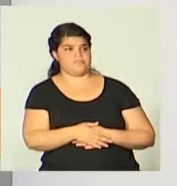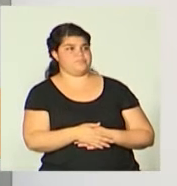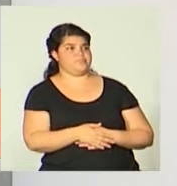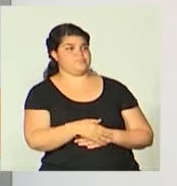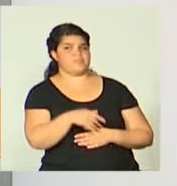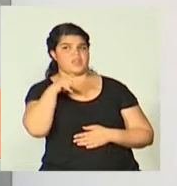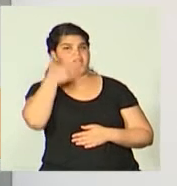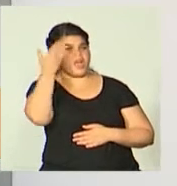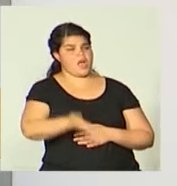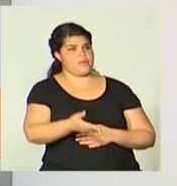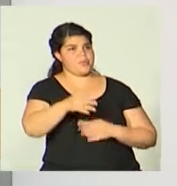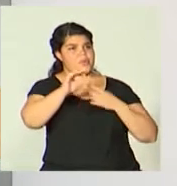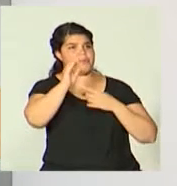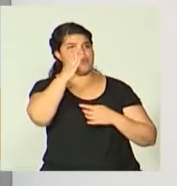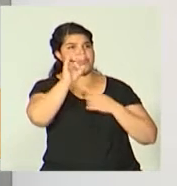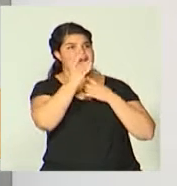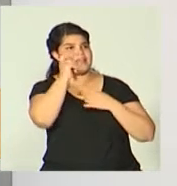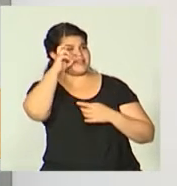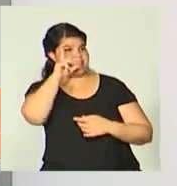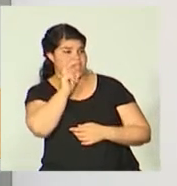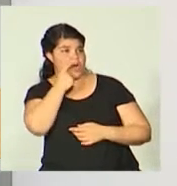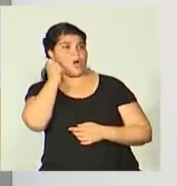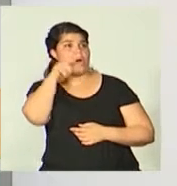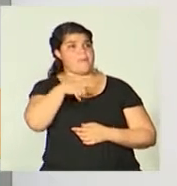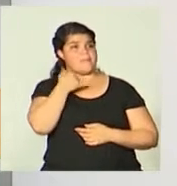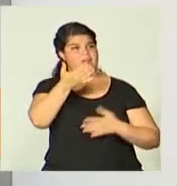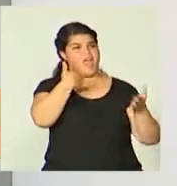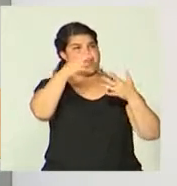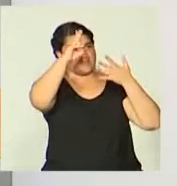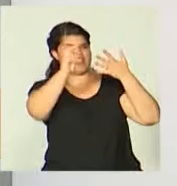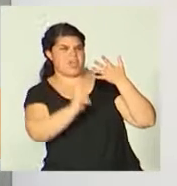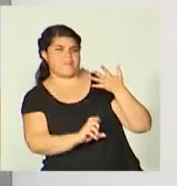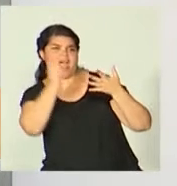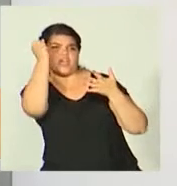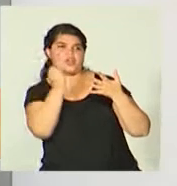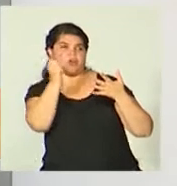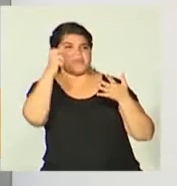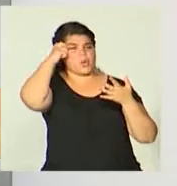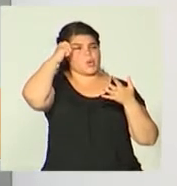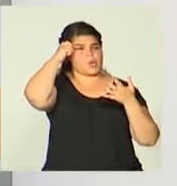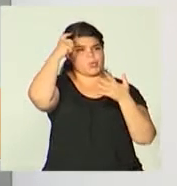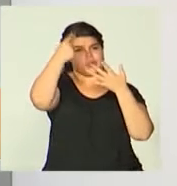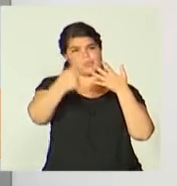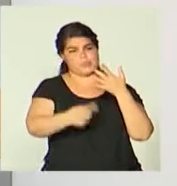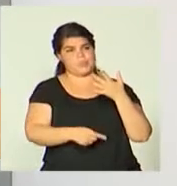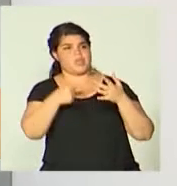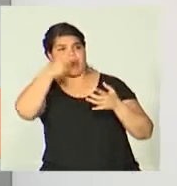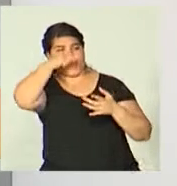abrazo. Hablábamos con el diputado nacional Enrique Baquie de varios temas económicos y del Congreso, sobre todo el de fondo es el